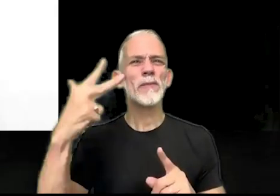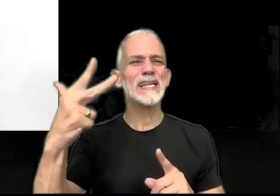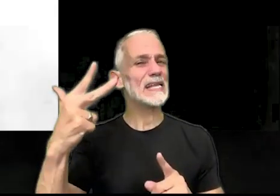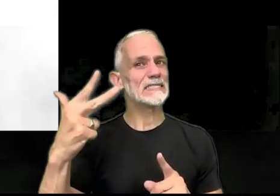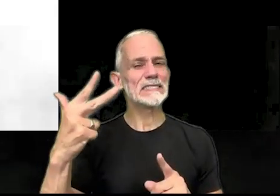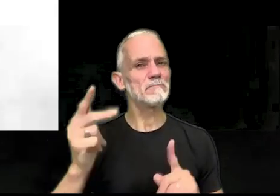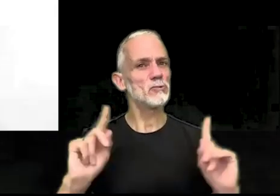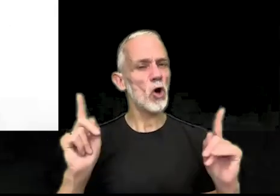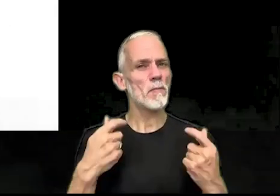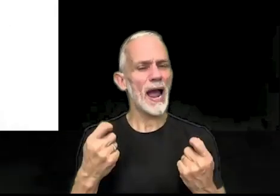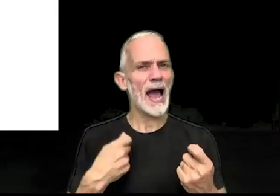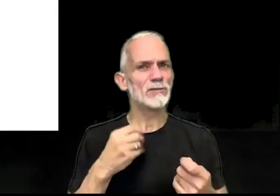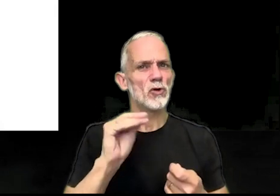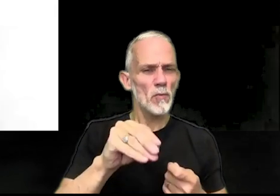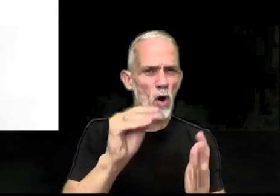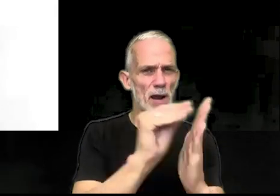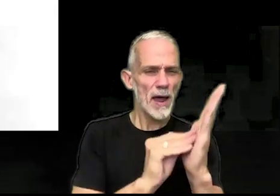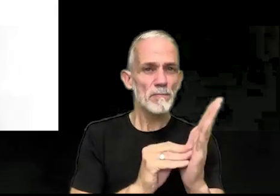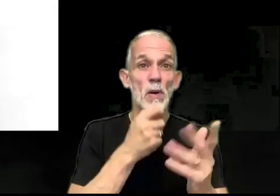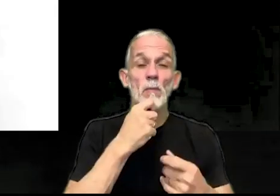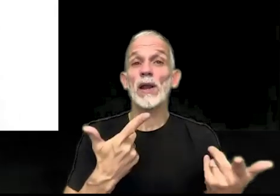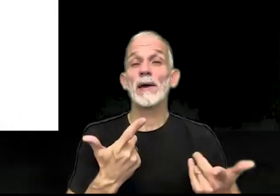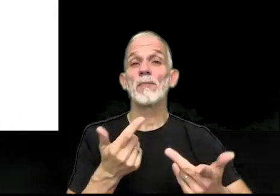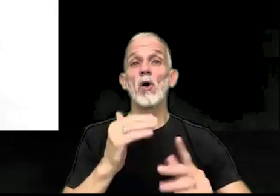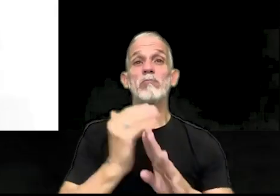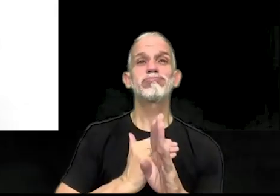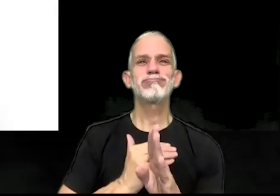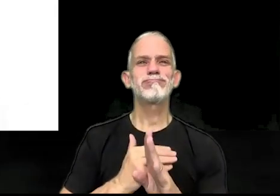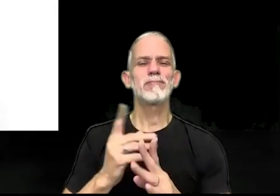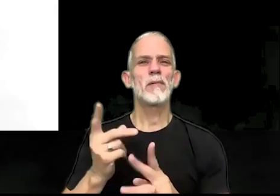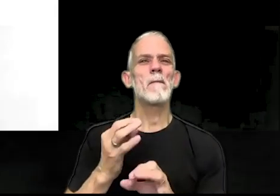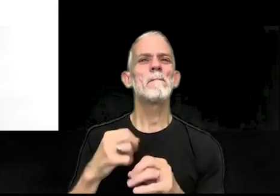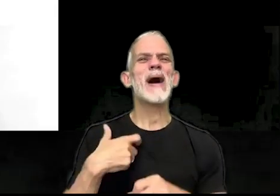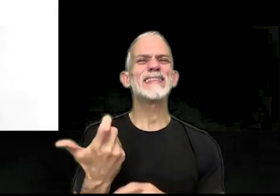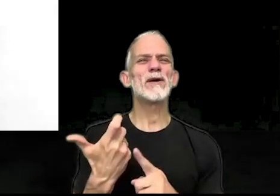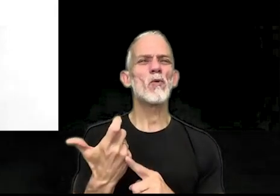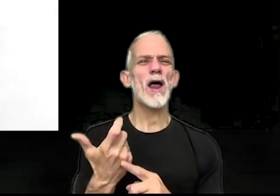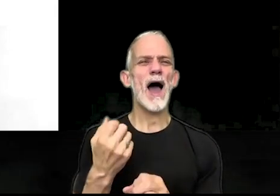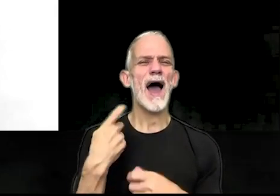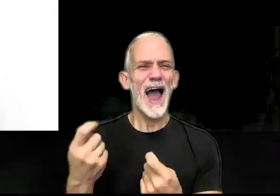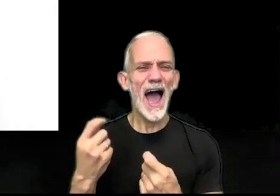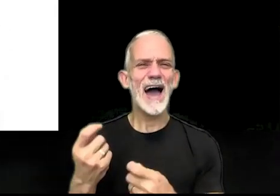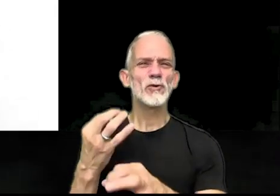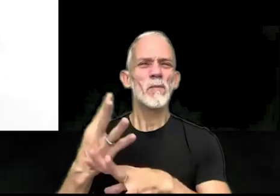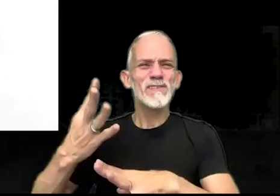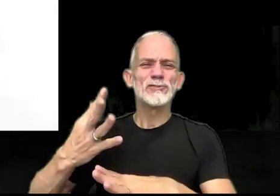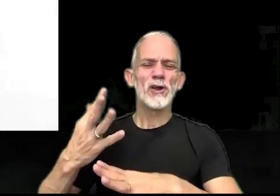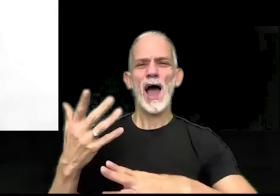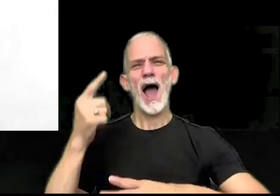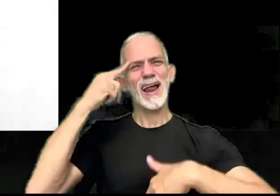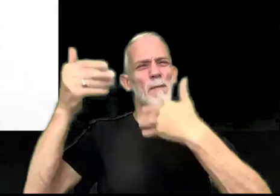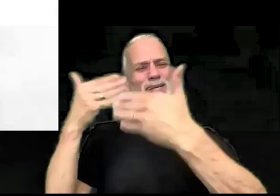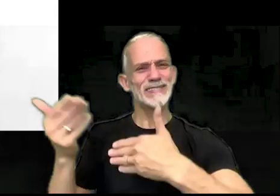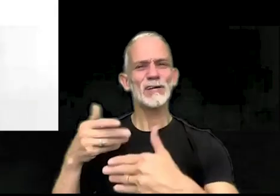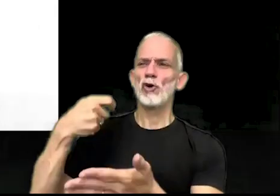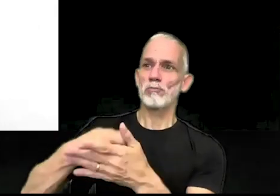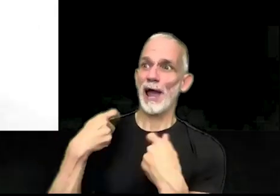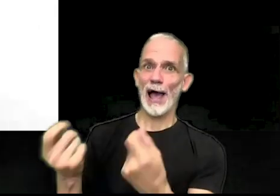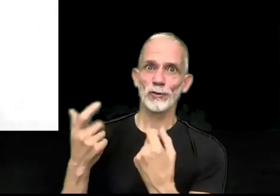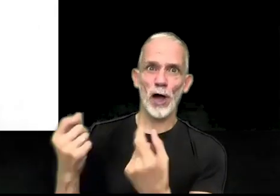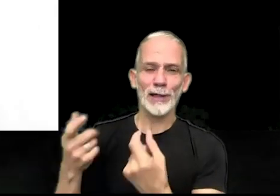permite. Fíjense, el tema de la deducción de la matrícula profesional, gastos de